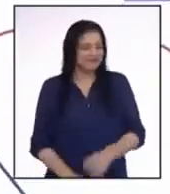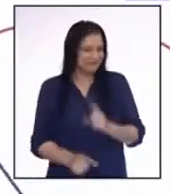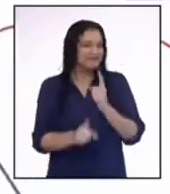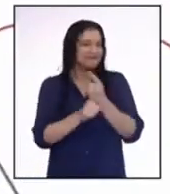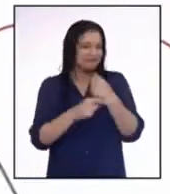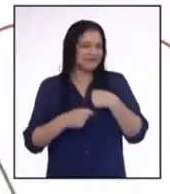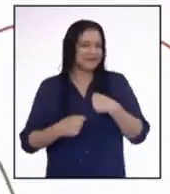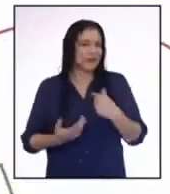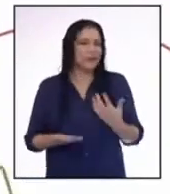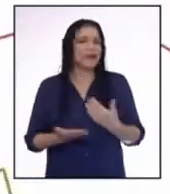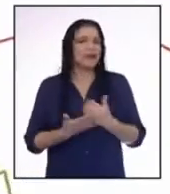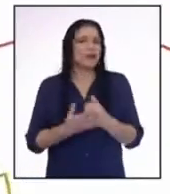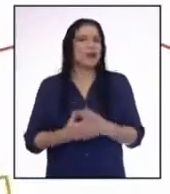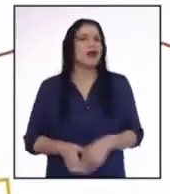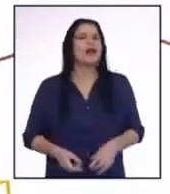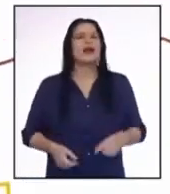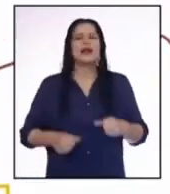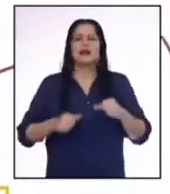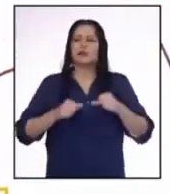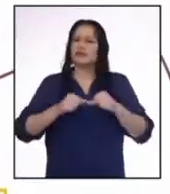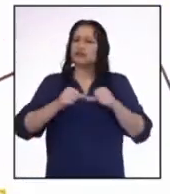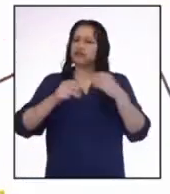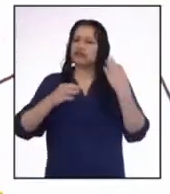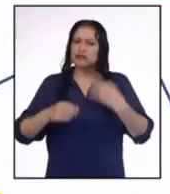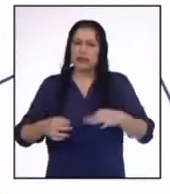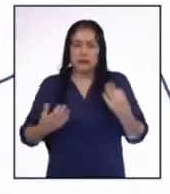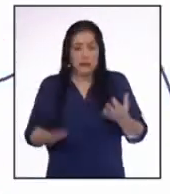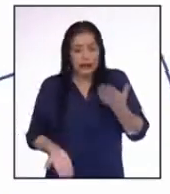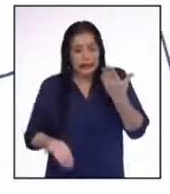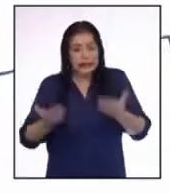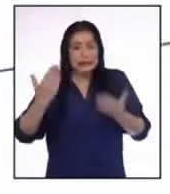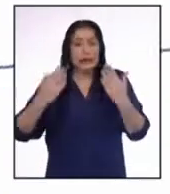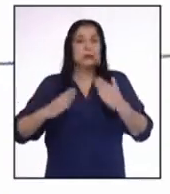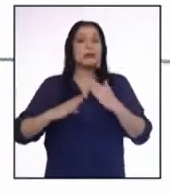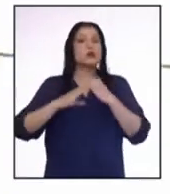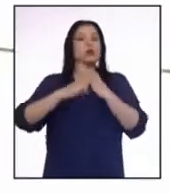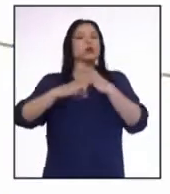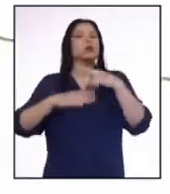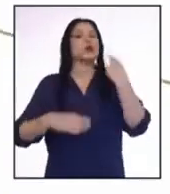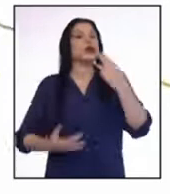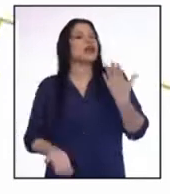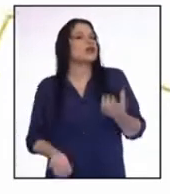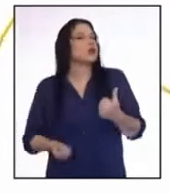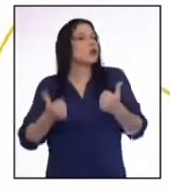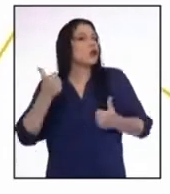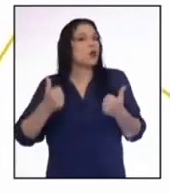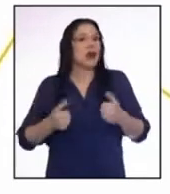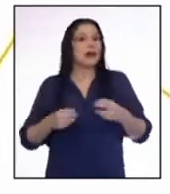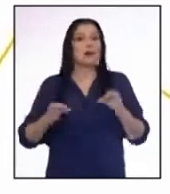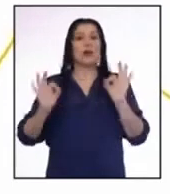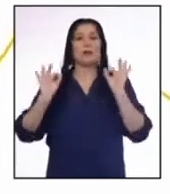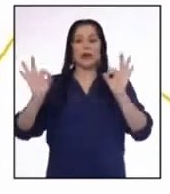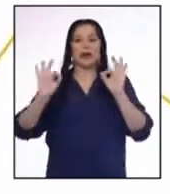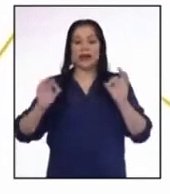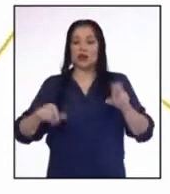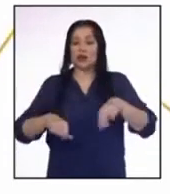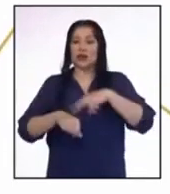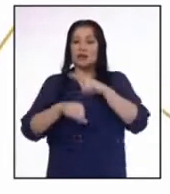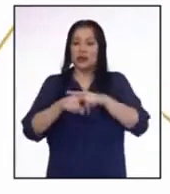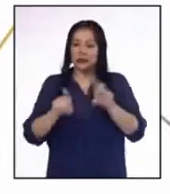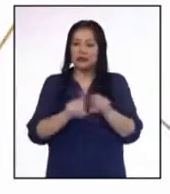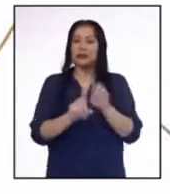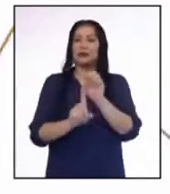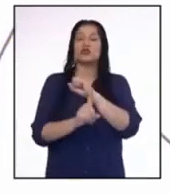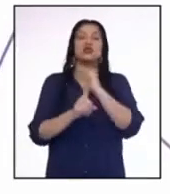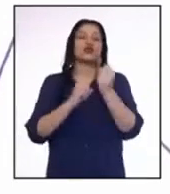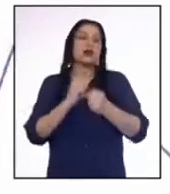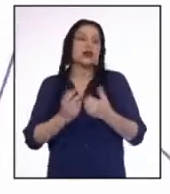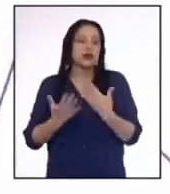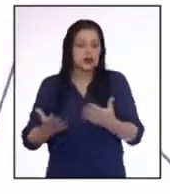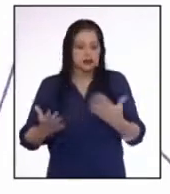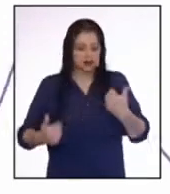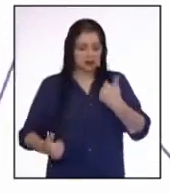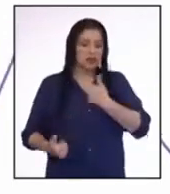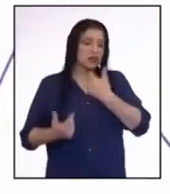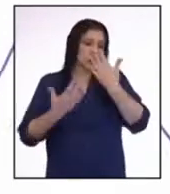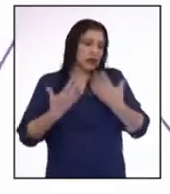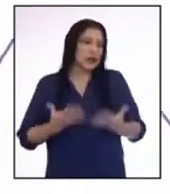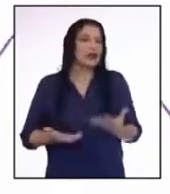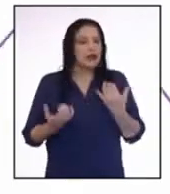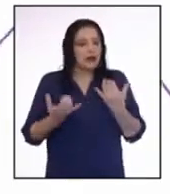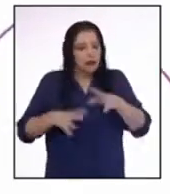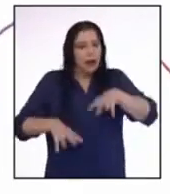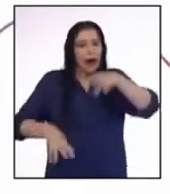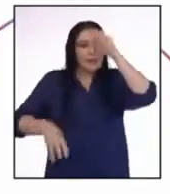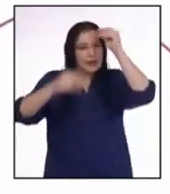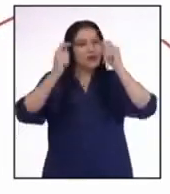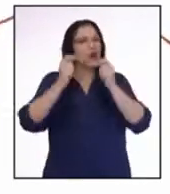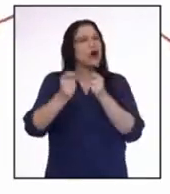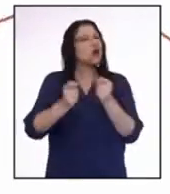profesora Gisela. Constantemente estamos expuestos a distintos riesgos generados por peligros naturales y sociales y factores personales que vamos